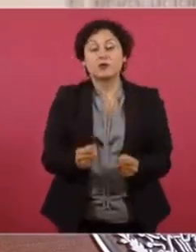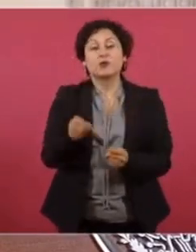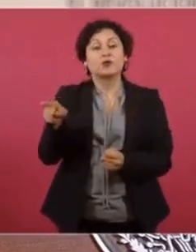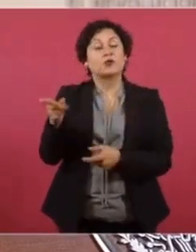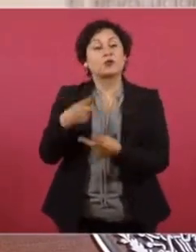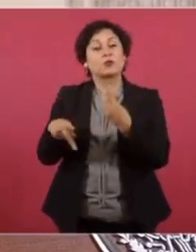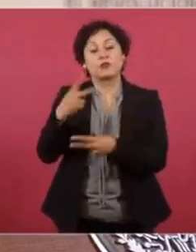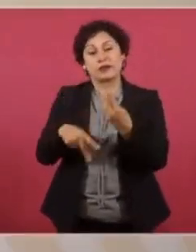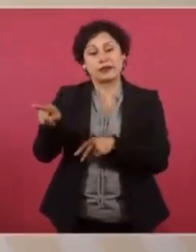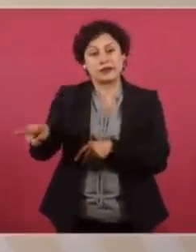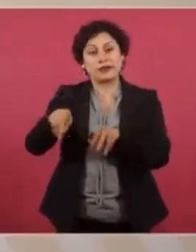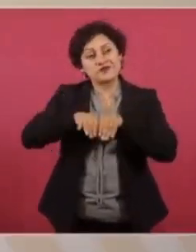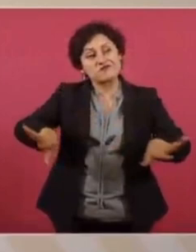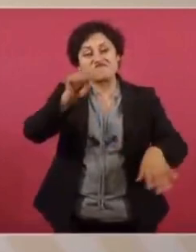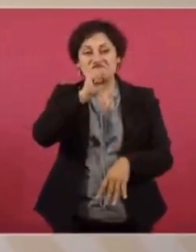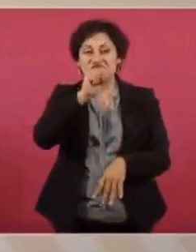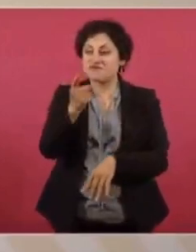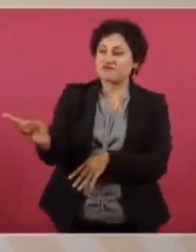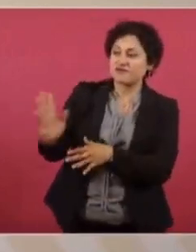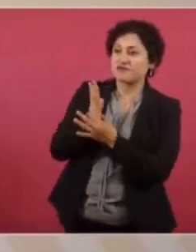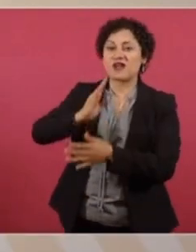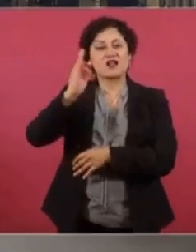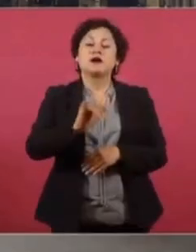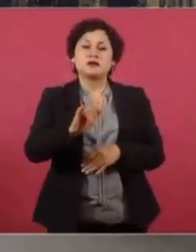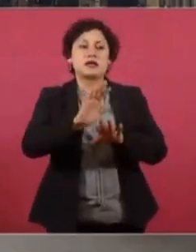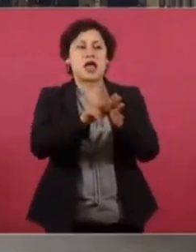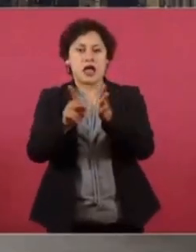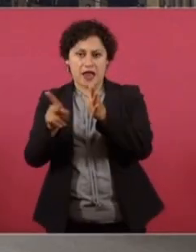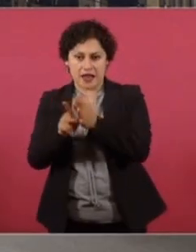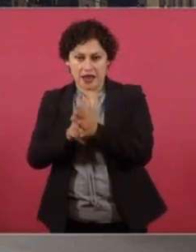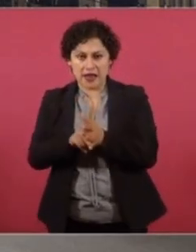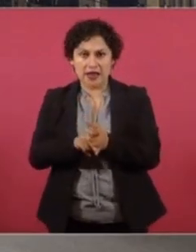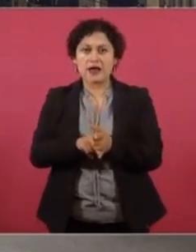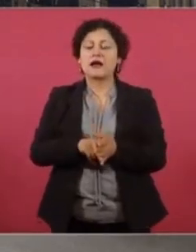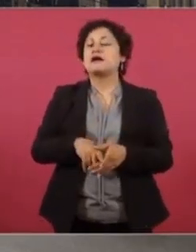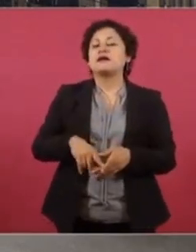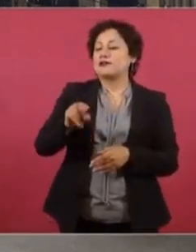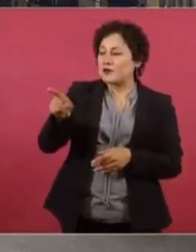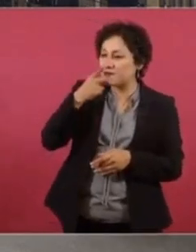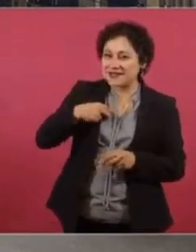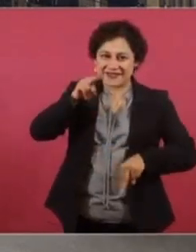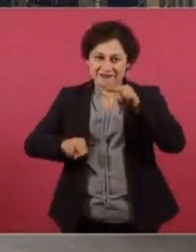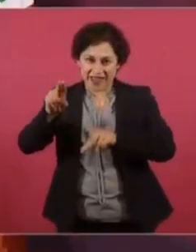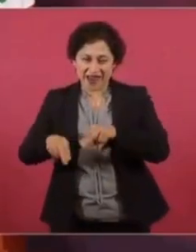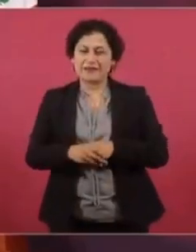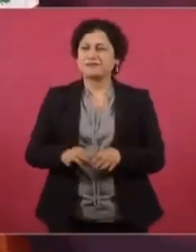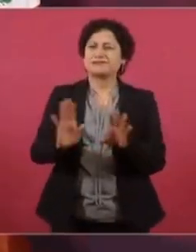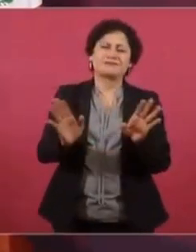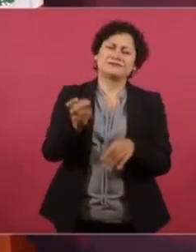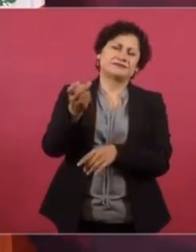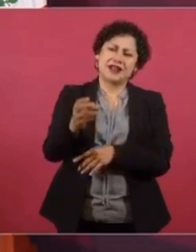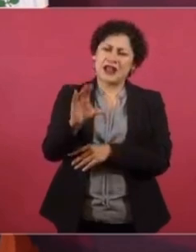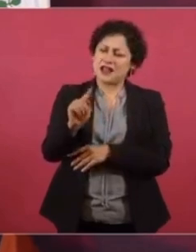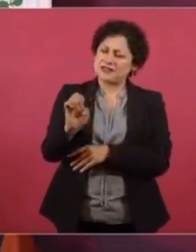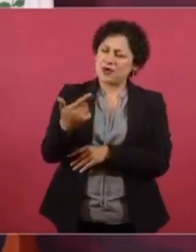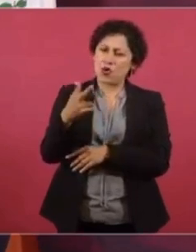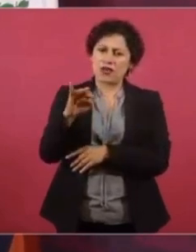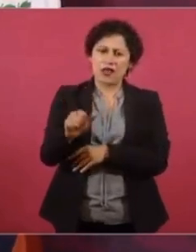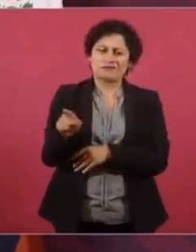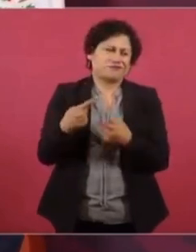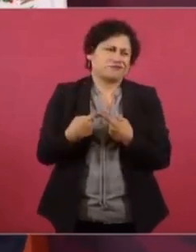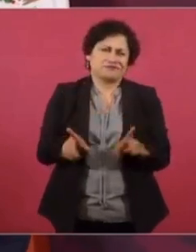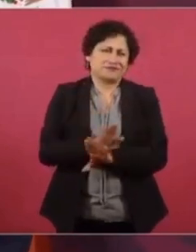que están inconformes dijiste algo que estaba saliendo de la categoría Eso no tiene que ver absolutamente